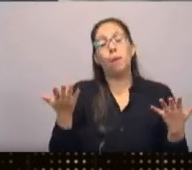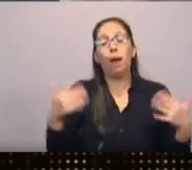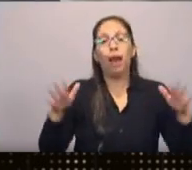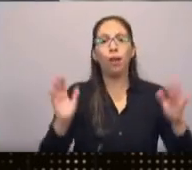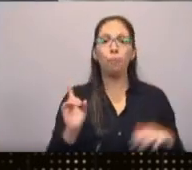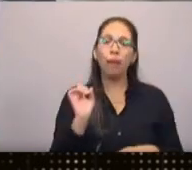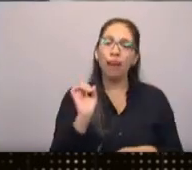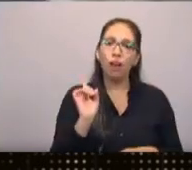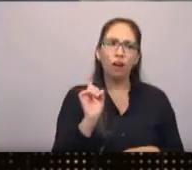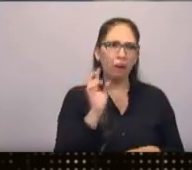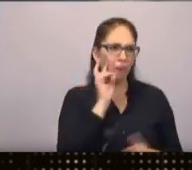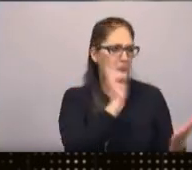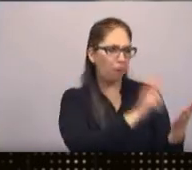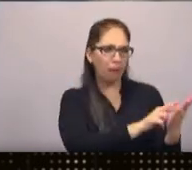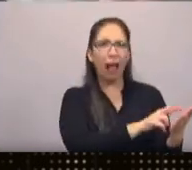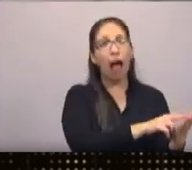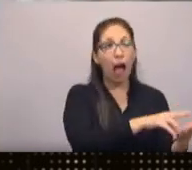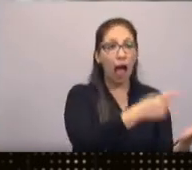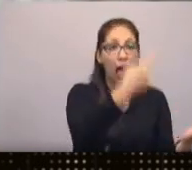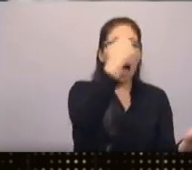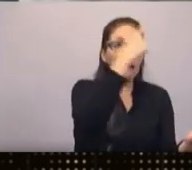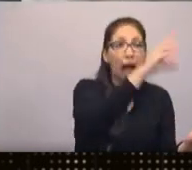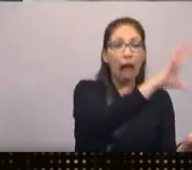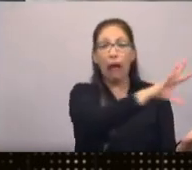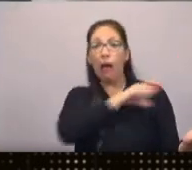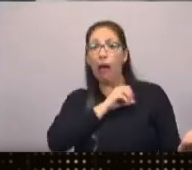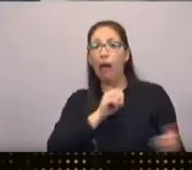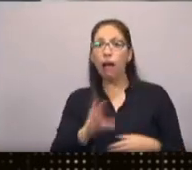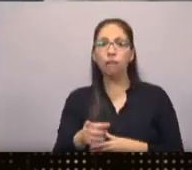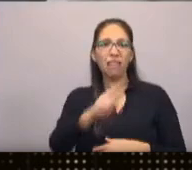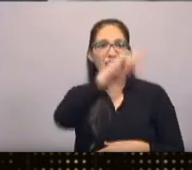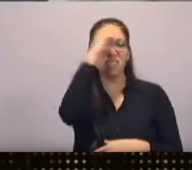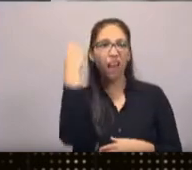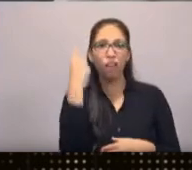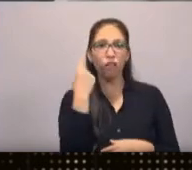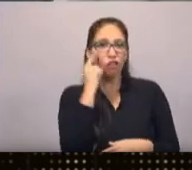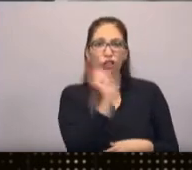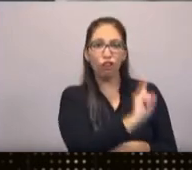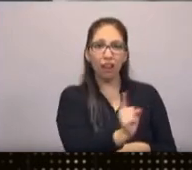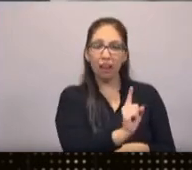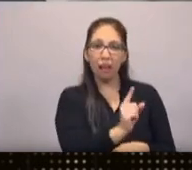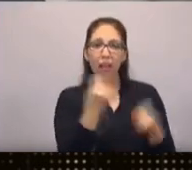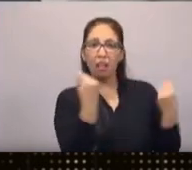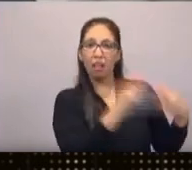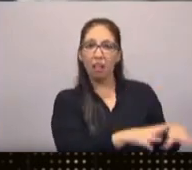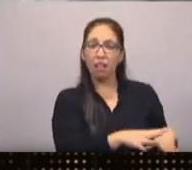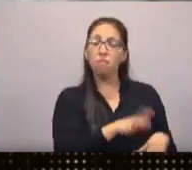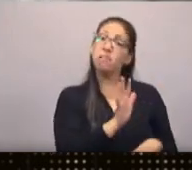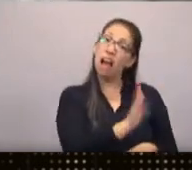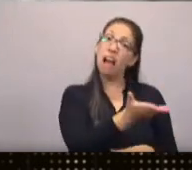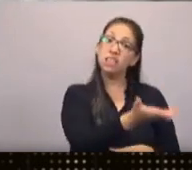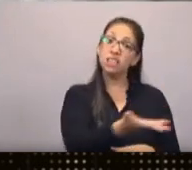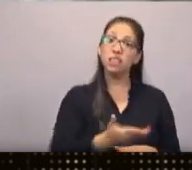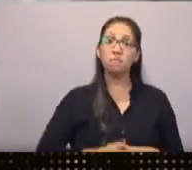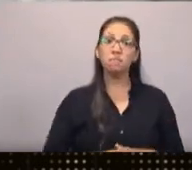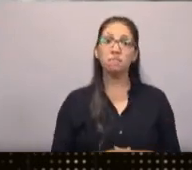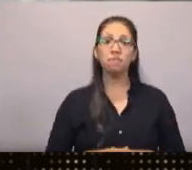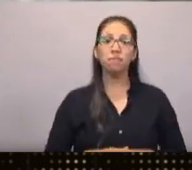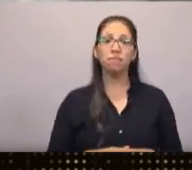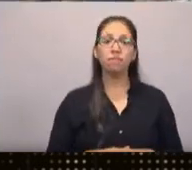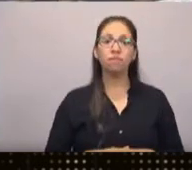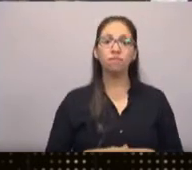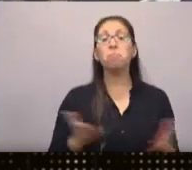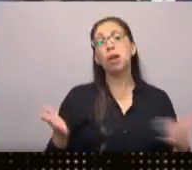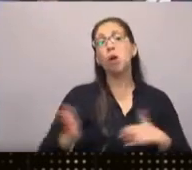no creen en ese tipo de cosas no creen en las instituciones del estado y ahí andan haciendo estas cuestiones pero